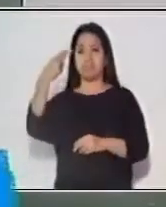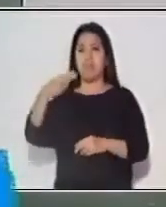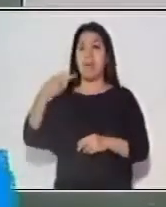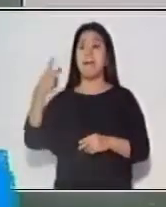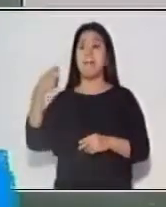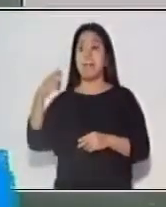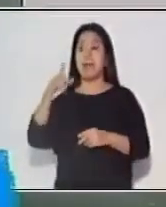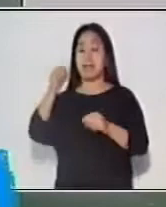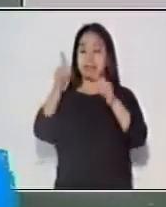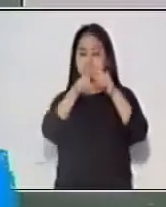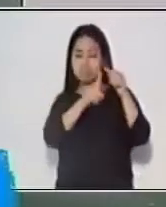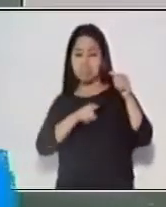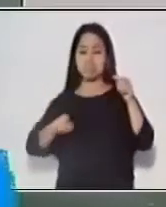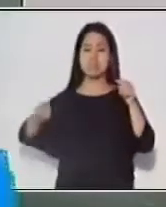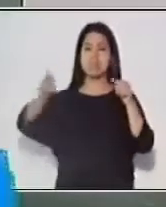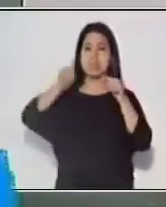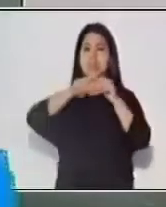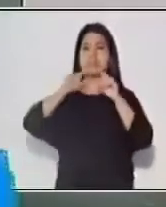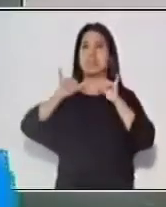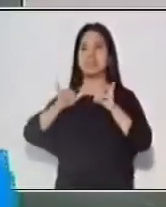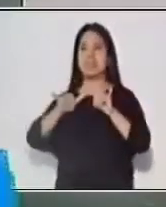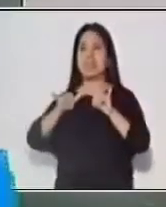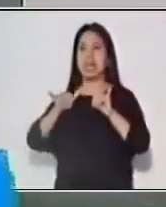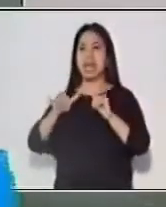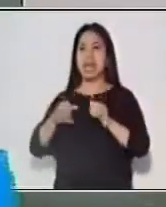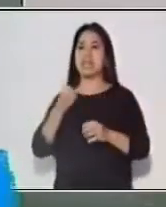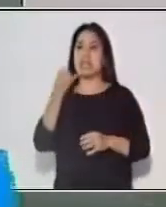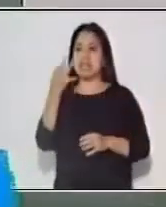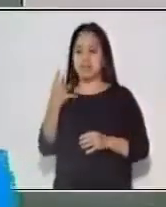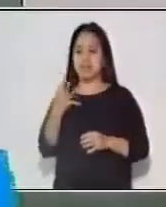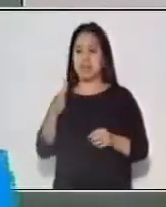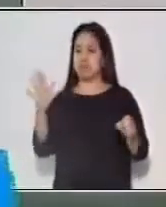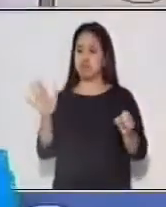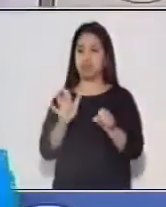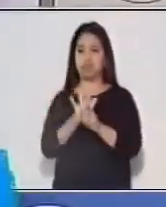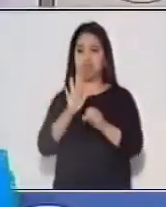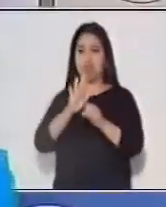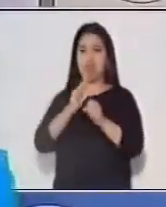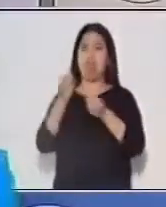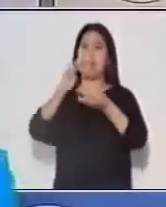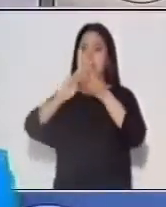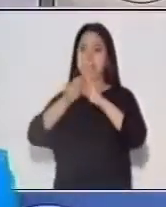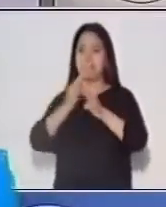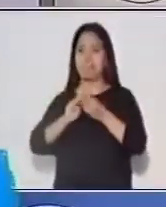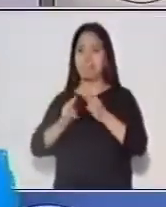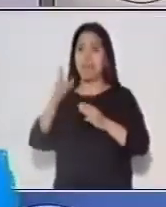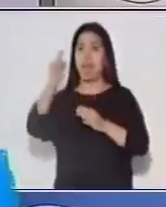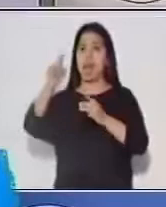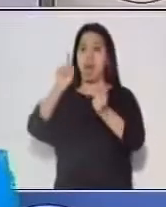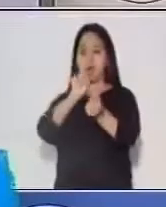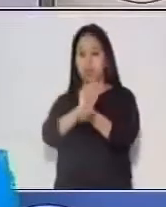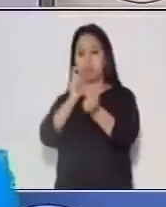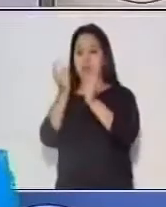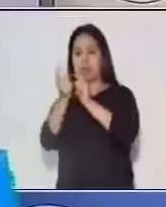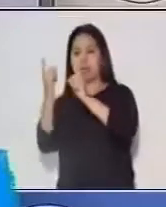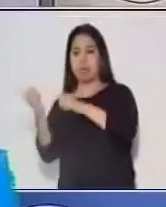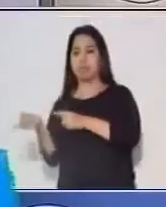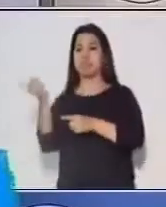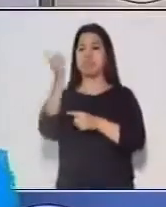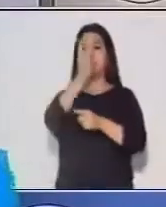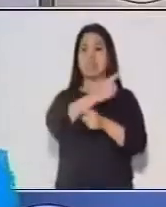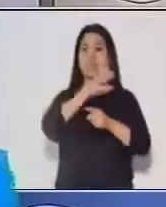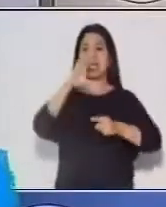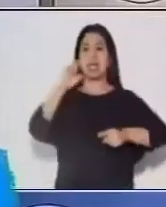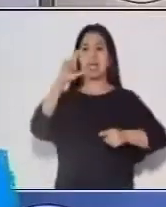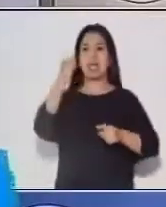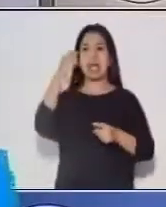nuestra elipse quede en términos algebraicos. Ahora vamos a trazar la elipse. Vamos